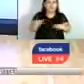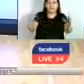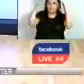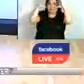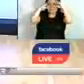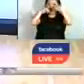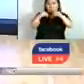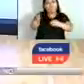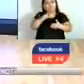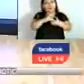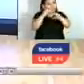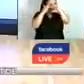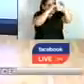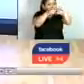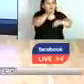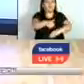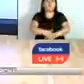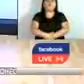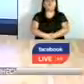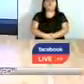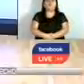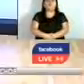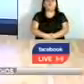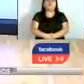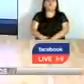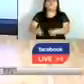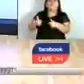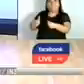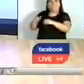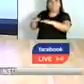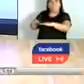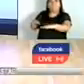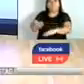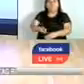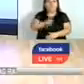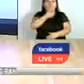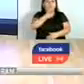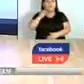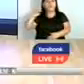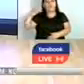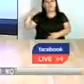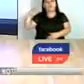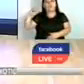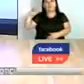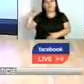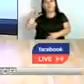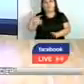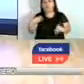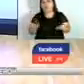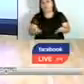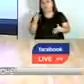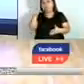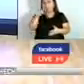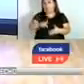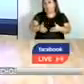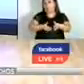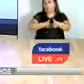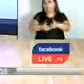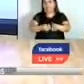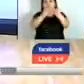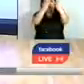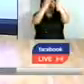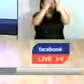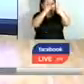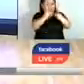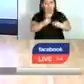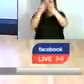esto retorno la señal hasta el estudio principal. Gracias, Rocío. Pues ahí tenemos la información sobre cómo inicia justamente el escrutinio final, por